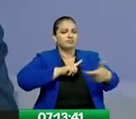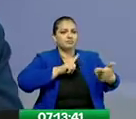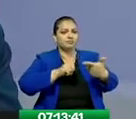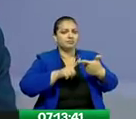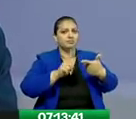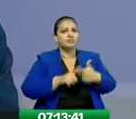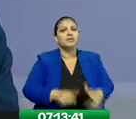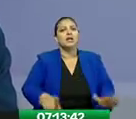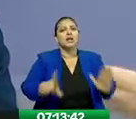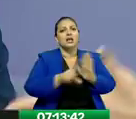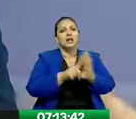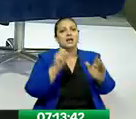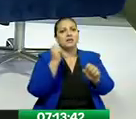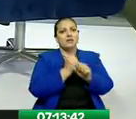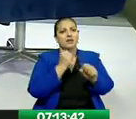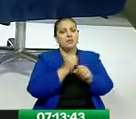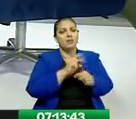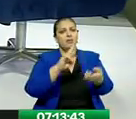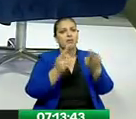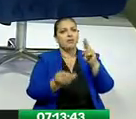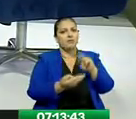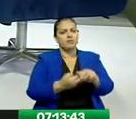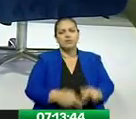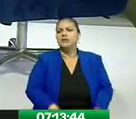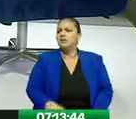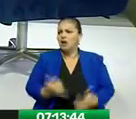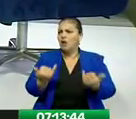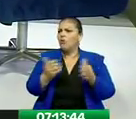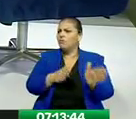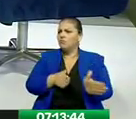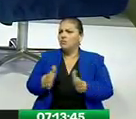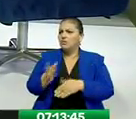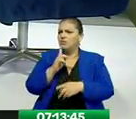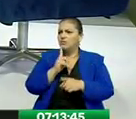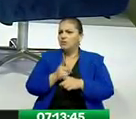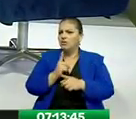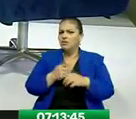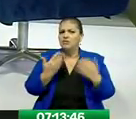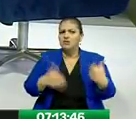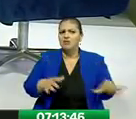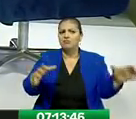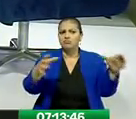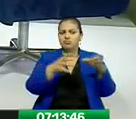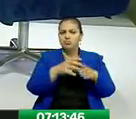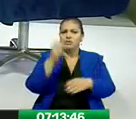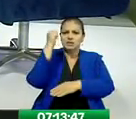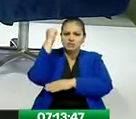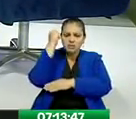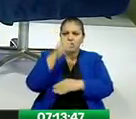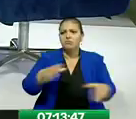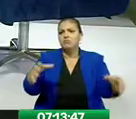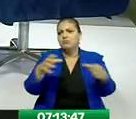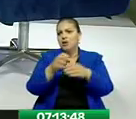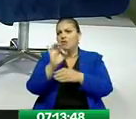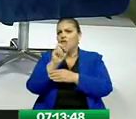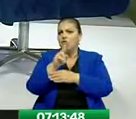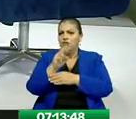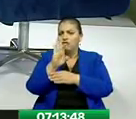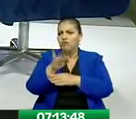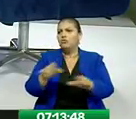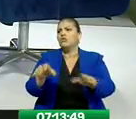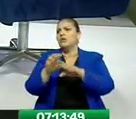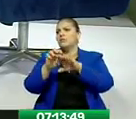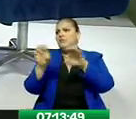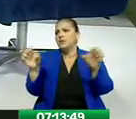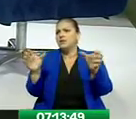más fácil contratar. Bueno, esa la están trabajando. Entiendo que ya hay consenso incluso con los sindicalistas, con los representantes de los trabajadores y también la empresa privada,